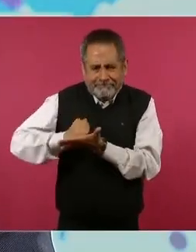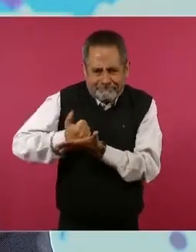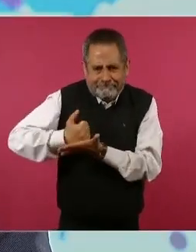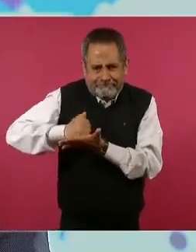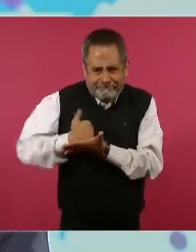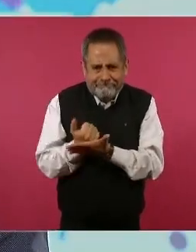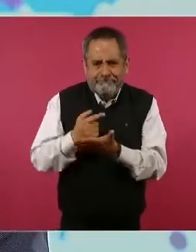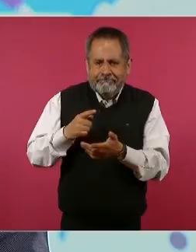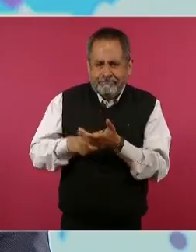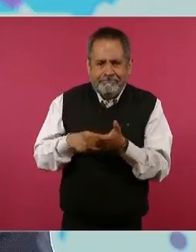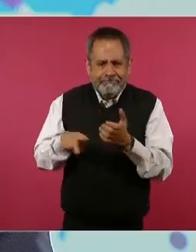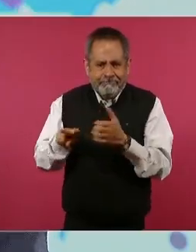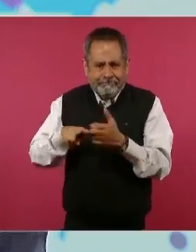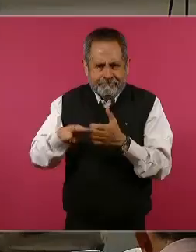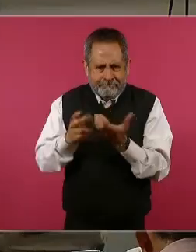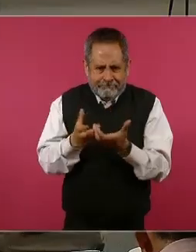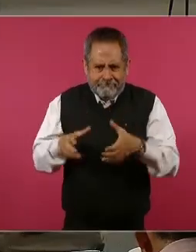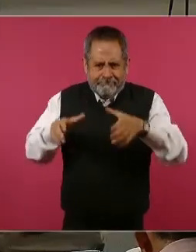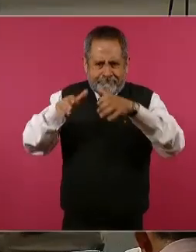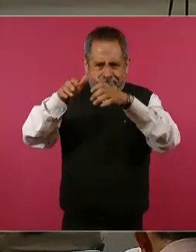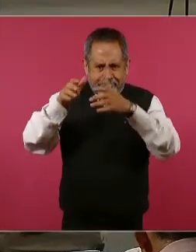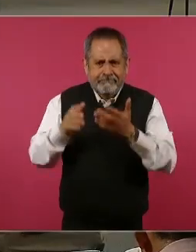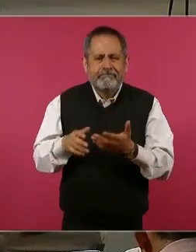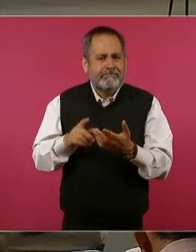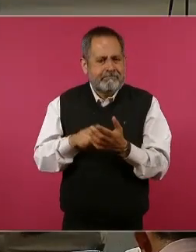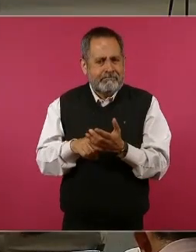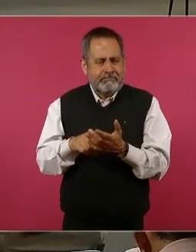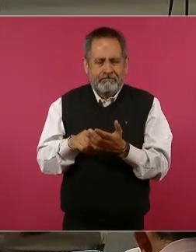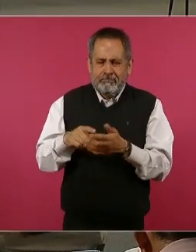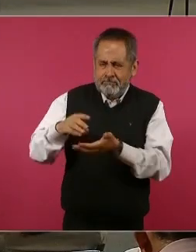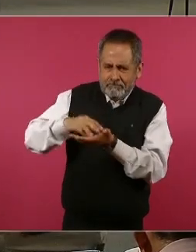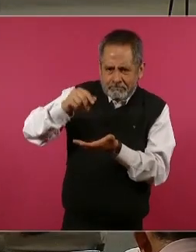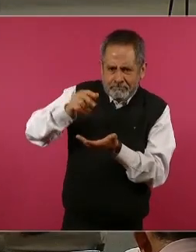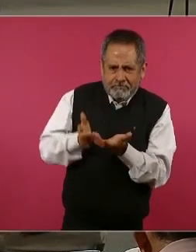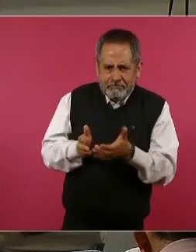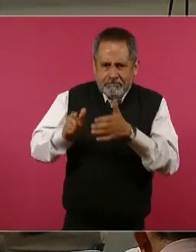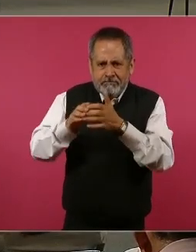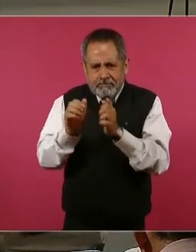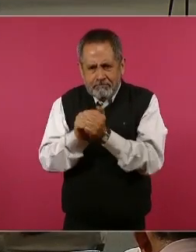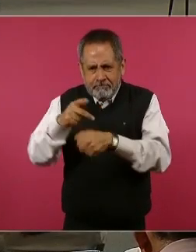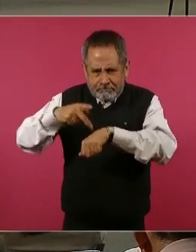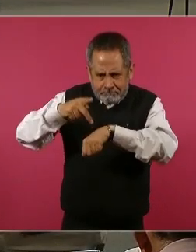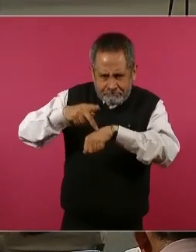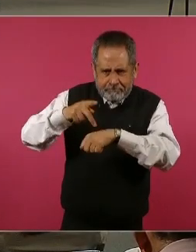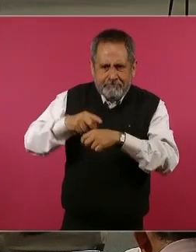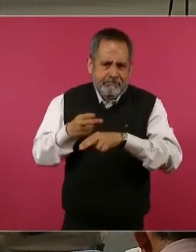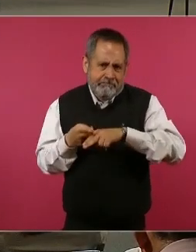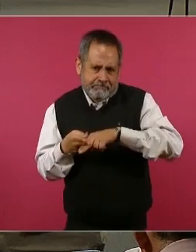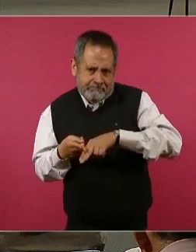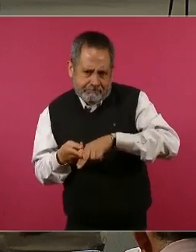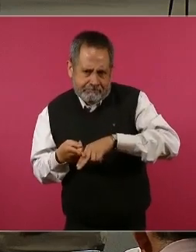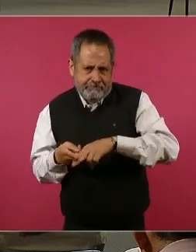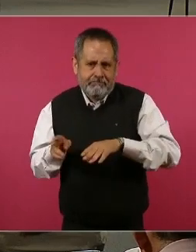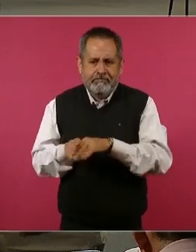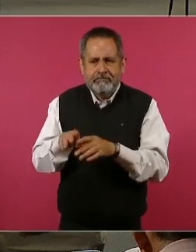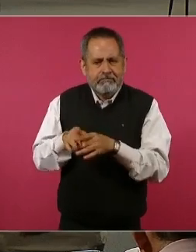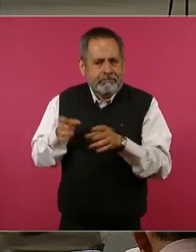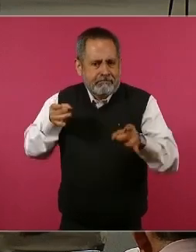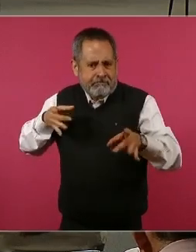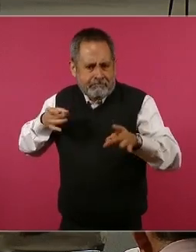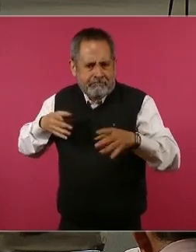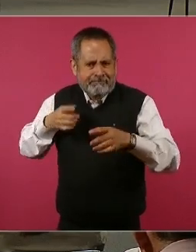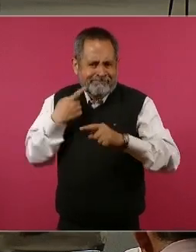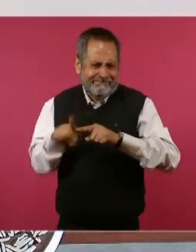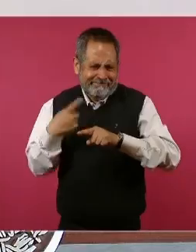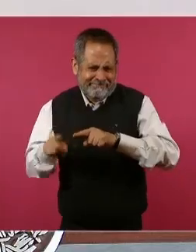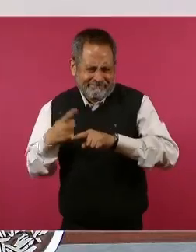molcajetes, vasijas, figurillas, elementos de piedra, navajas, puntas de flecha, en